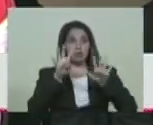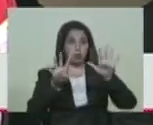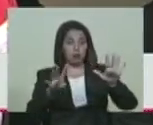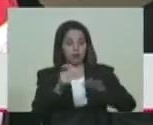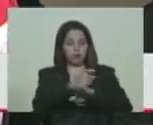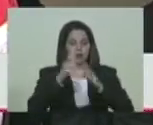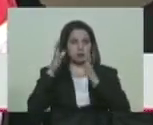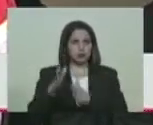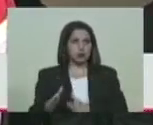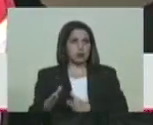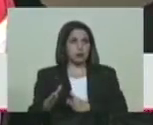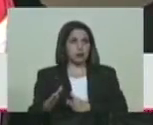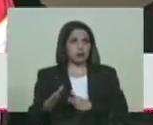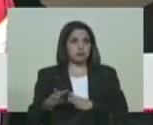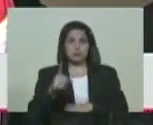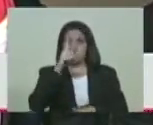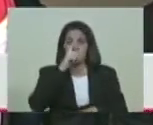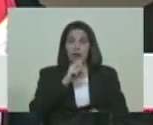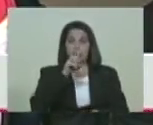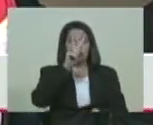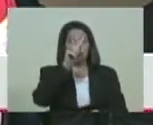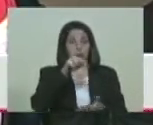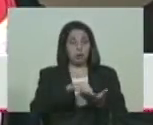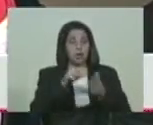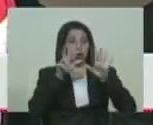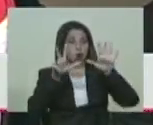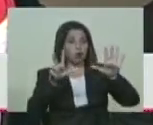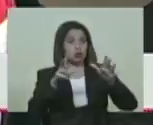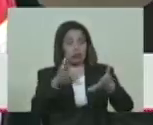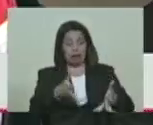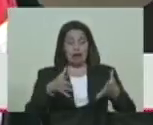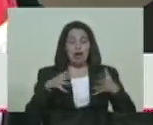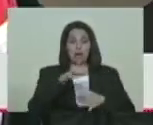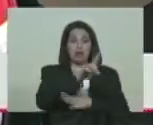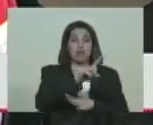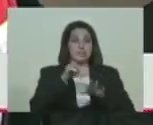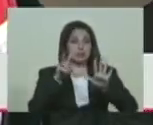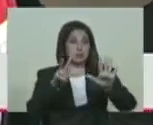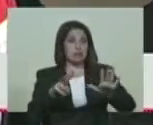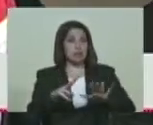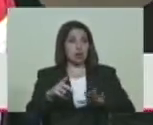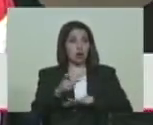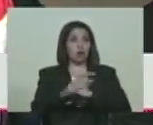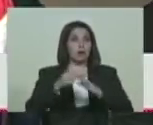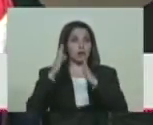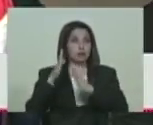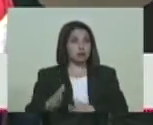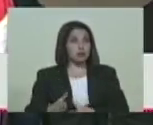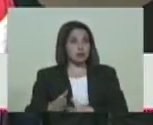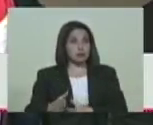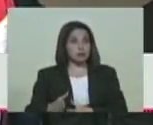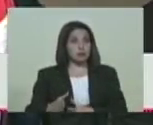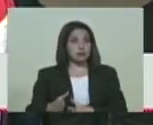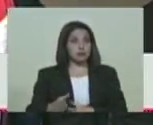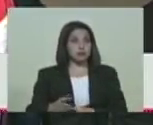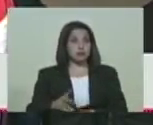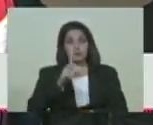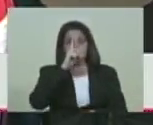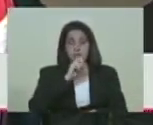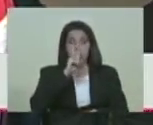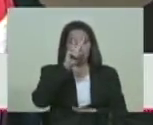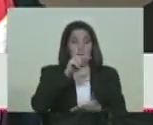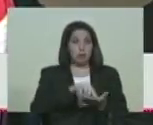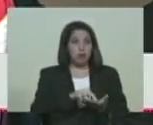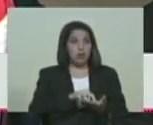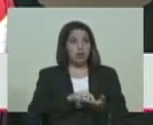gobernaciones. En el año 2008 ganamos 17 gobernaciones. En el año 2012 ganamos